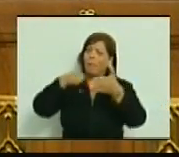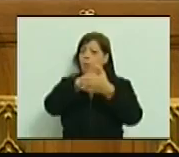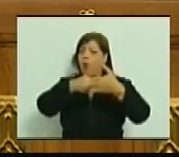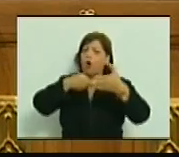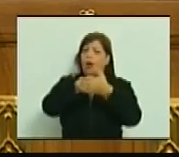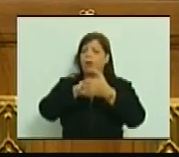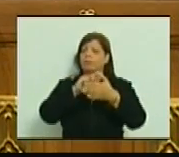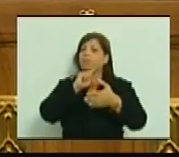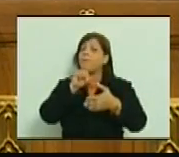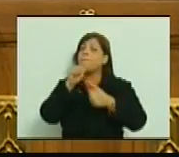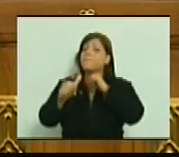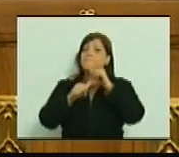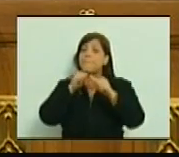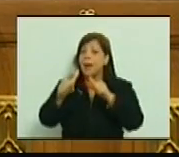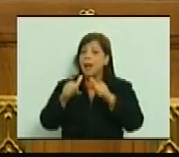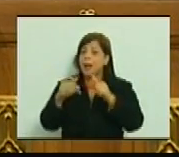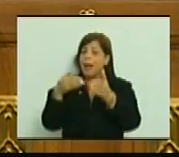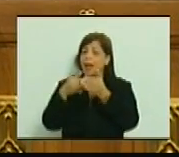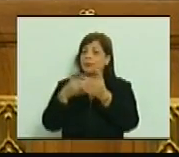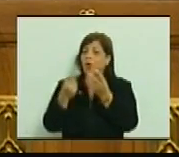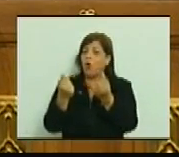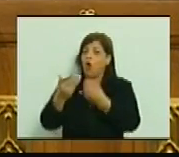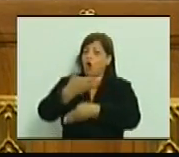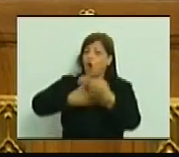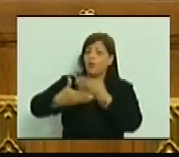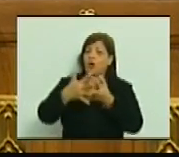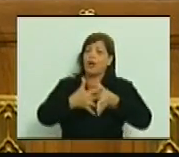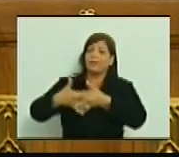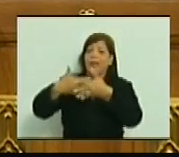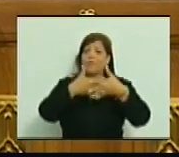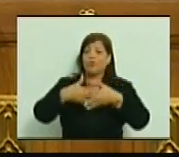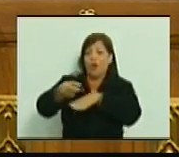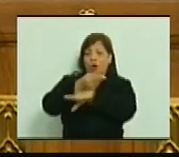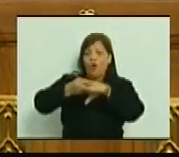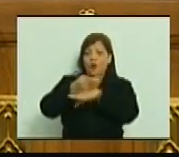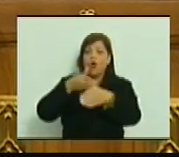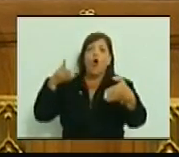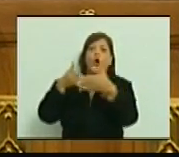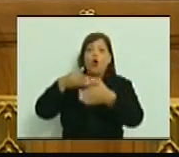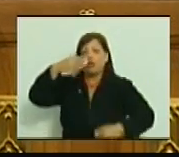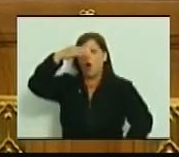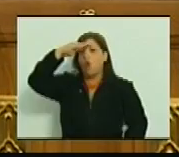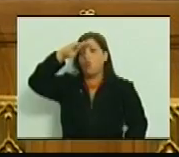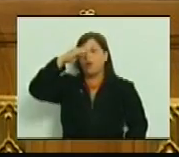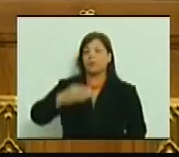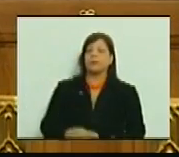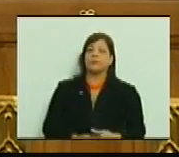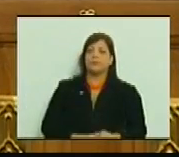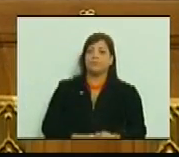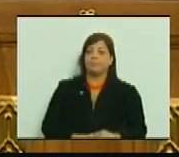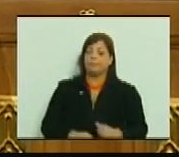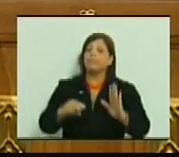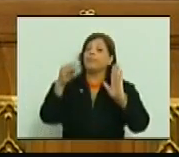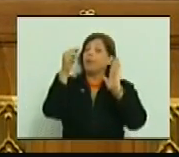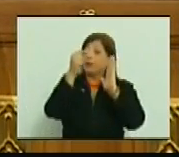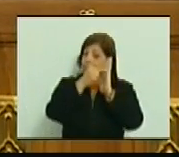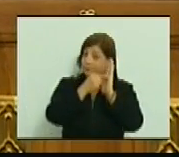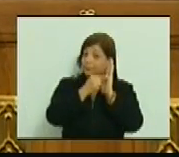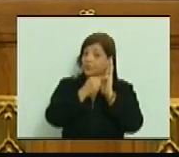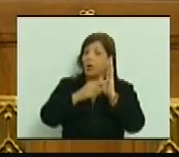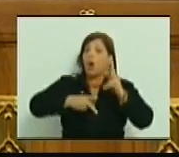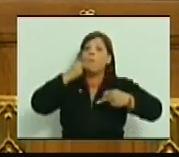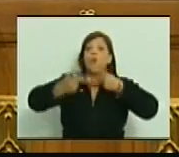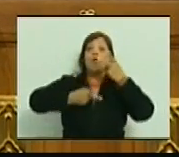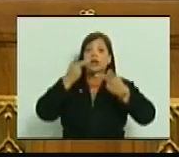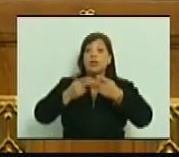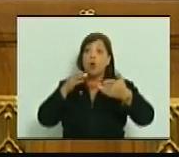económico, comercial y financiero impuesto por los Estados Unidos a la República de Cuba. Considerando que la política